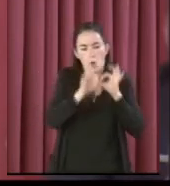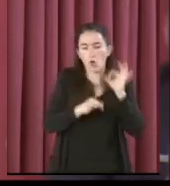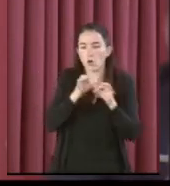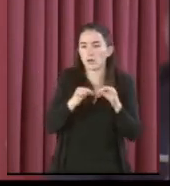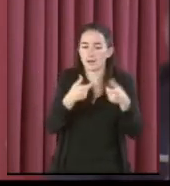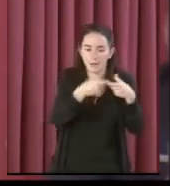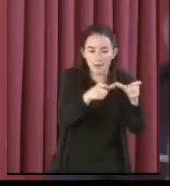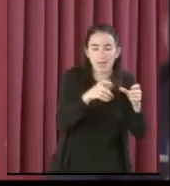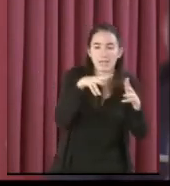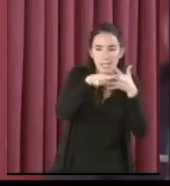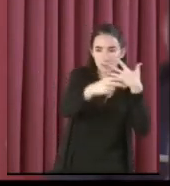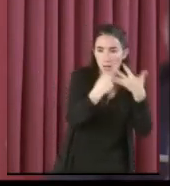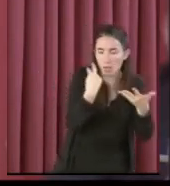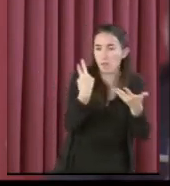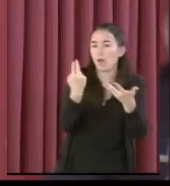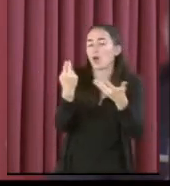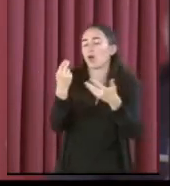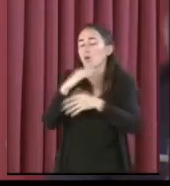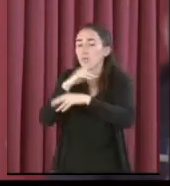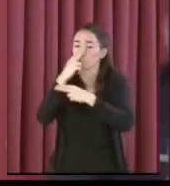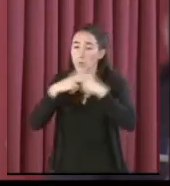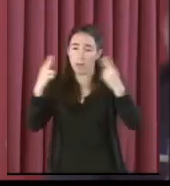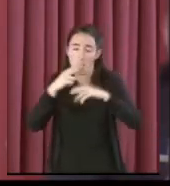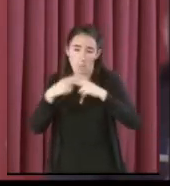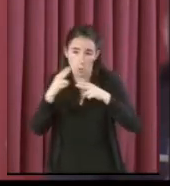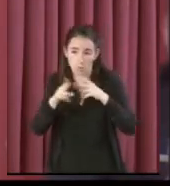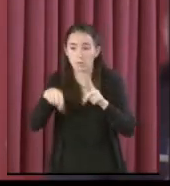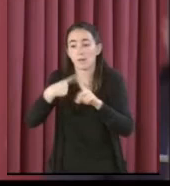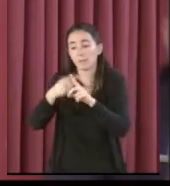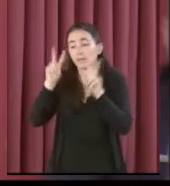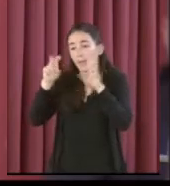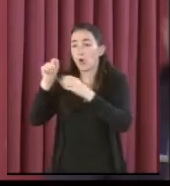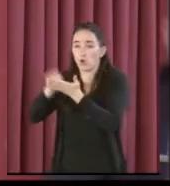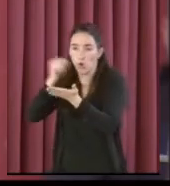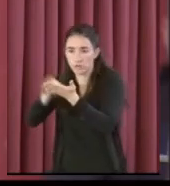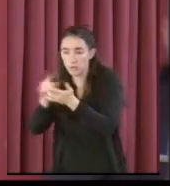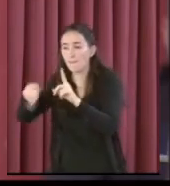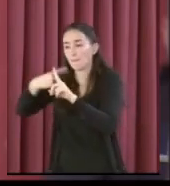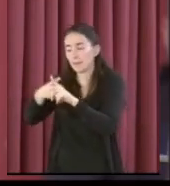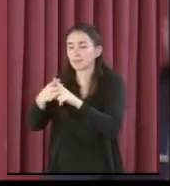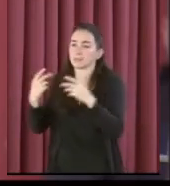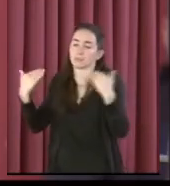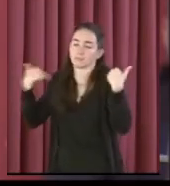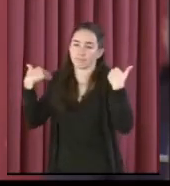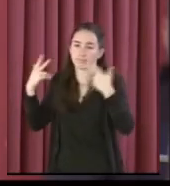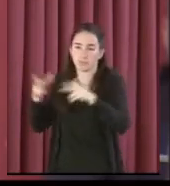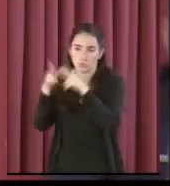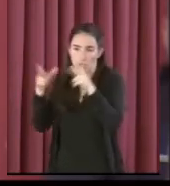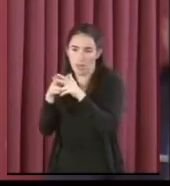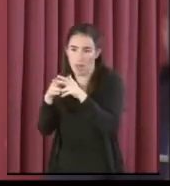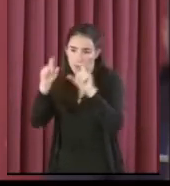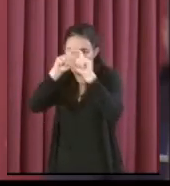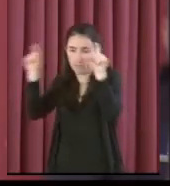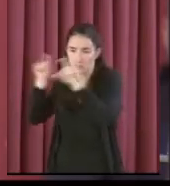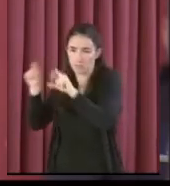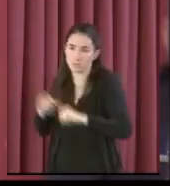y evaluación de políticas públicas y el refuerzo de la Dirección General de Contratación con las competencias de responsabilidad social corporativa.